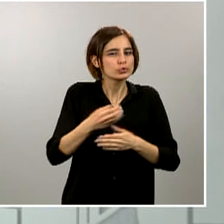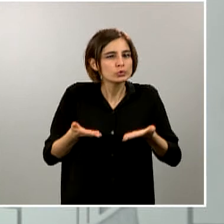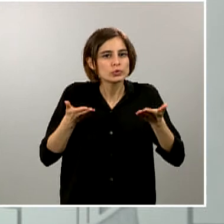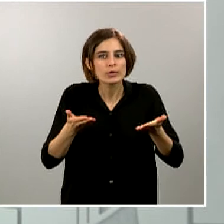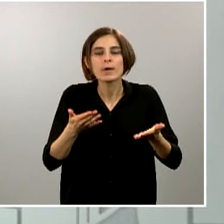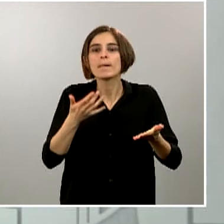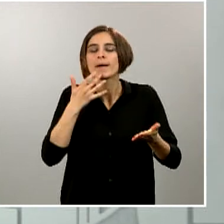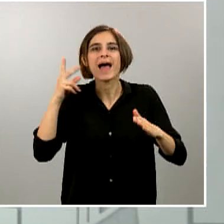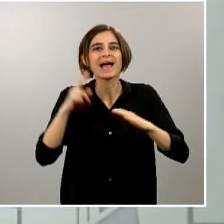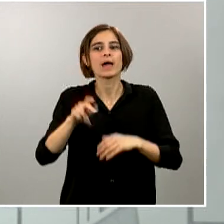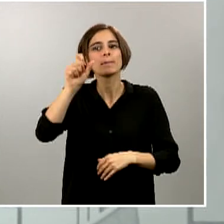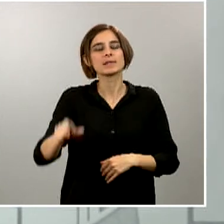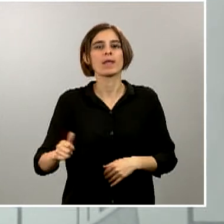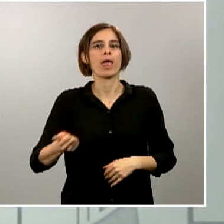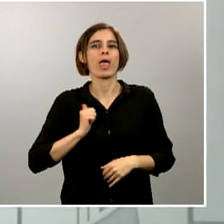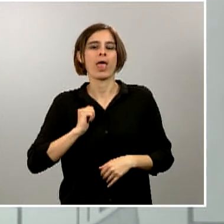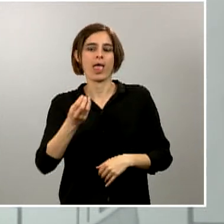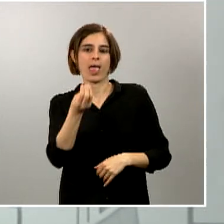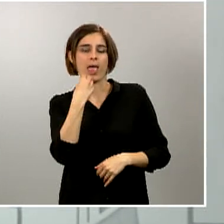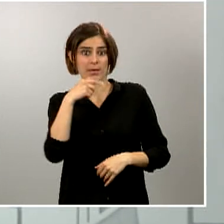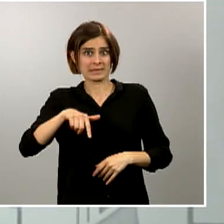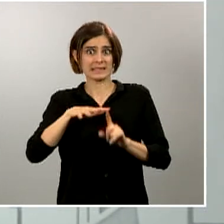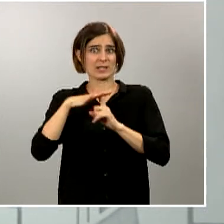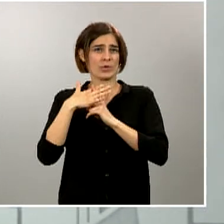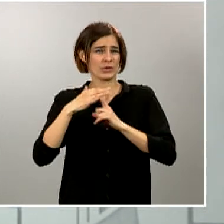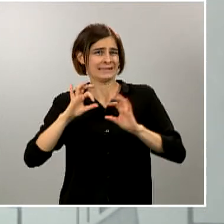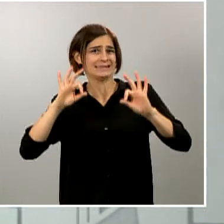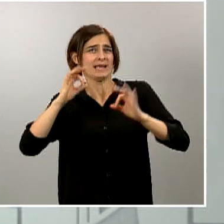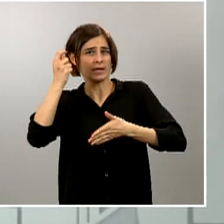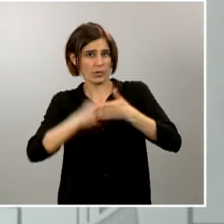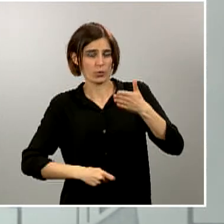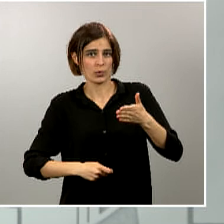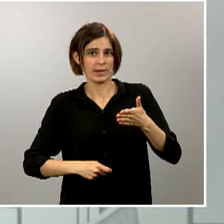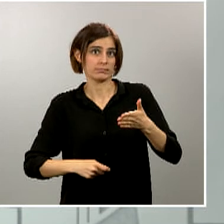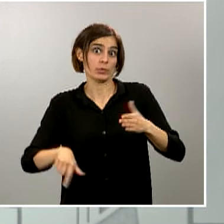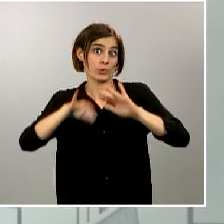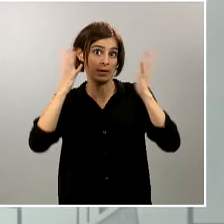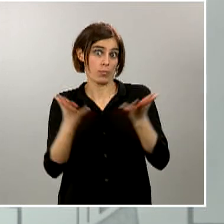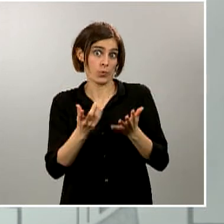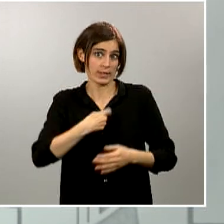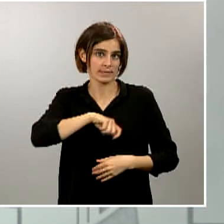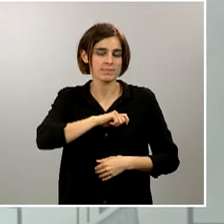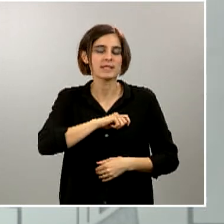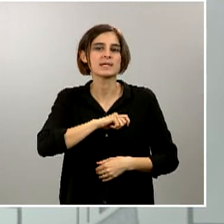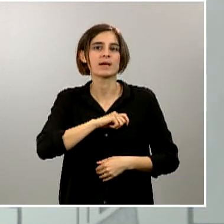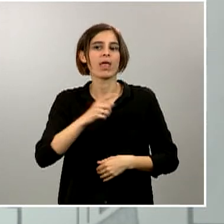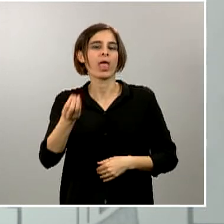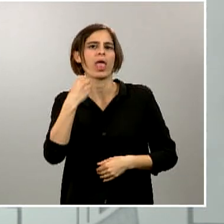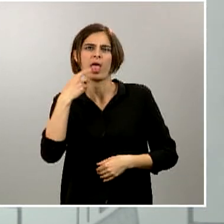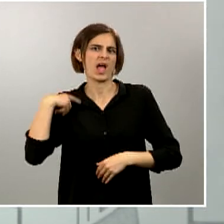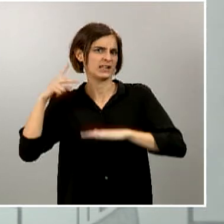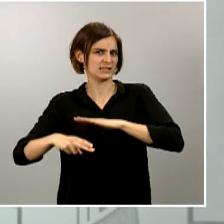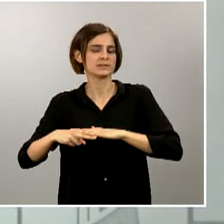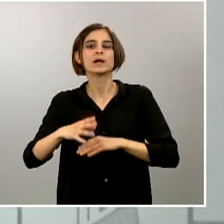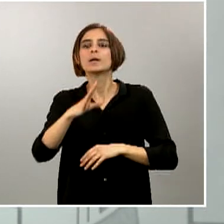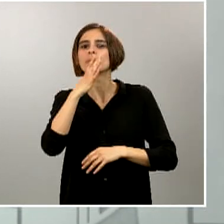una situación tan excepcional y tan dura como la que estamos viviendo en España y en el conjunto del mundo. Y, por tanto, el seguimiento del precio de algunos productos que